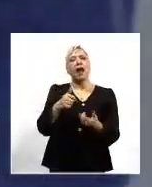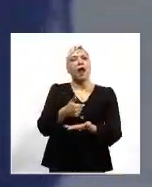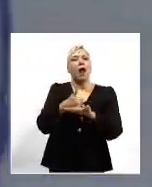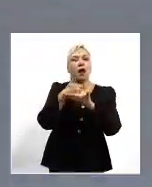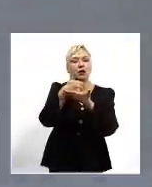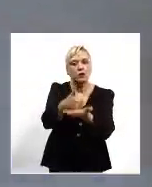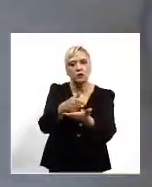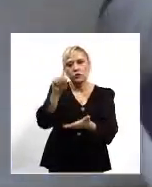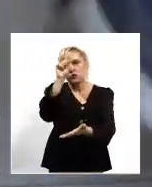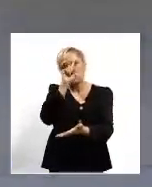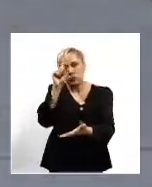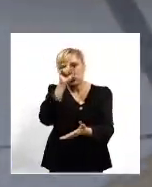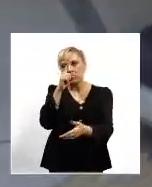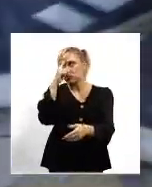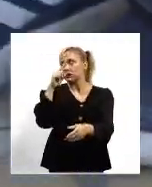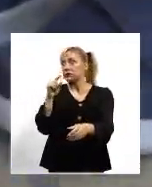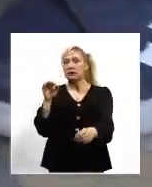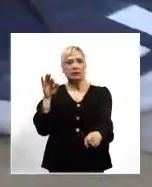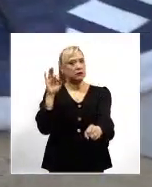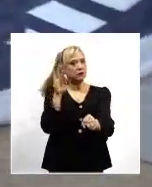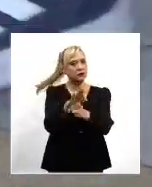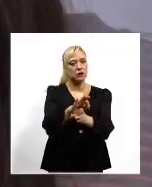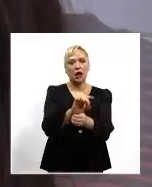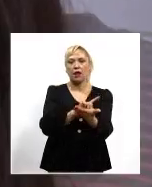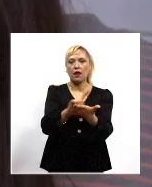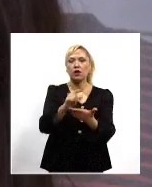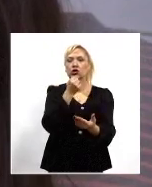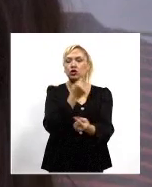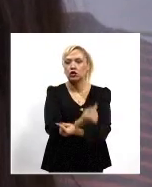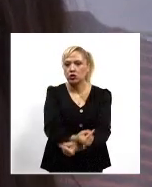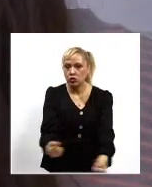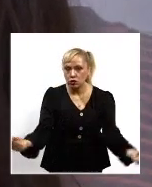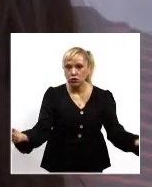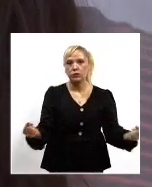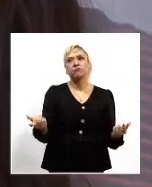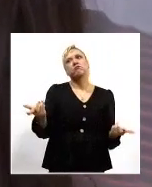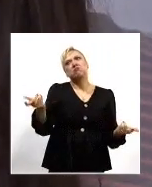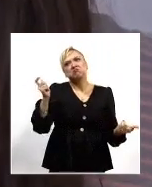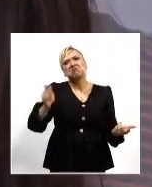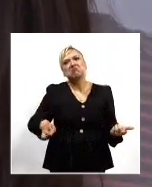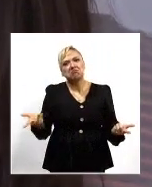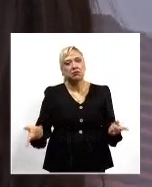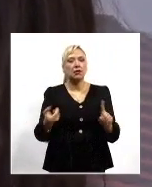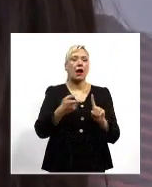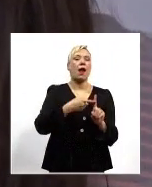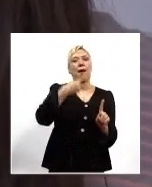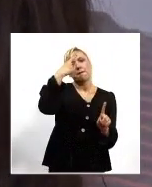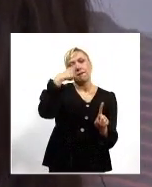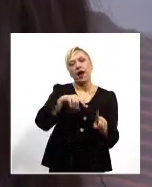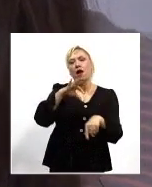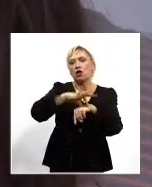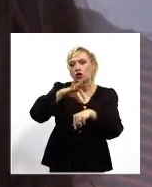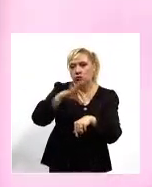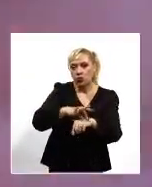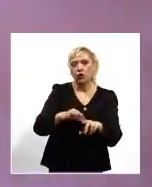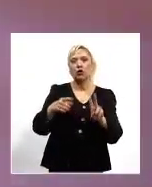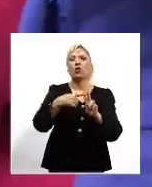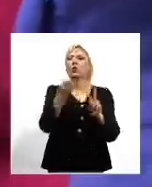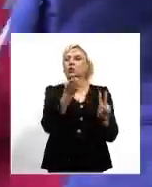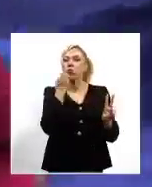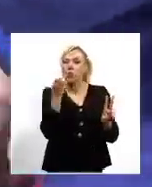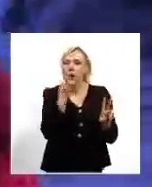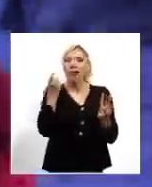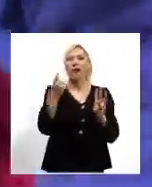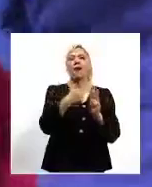asistencia para garantizar la protección y ejercicio de los derechos de la infancia, entre ellos acceso a servicios de salud, la educación y